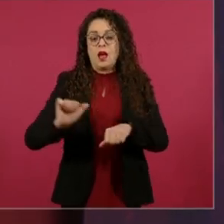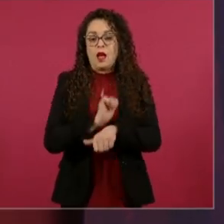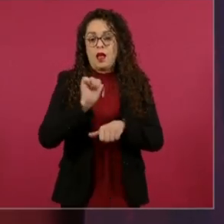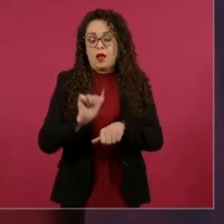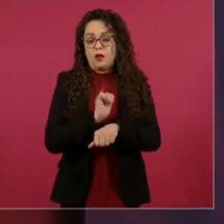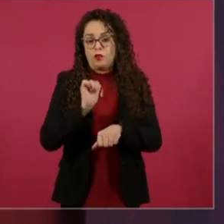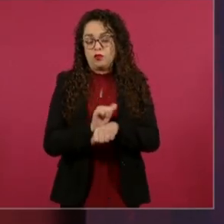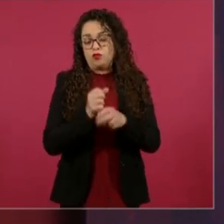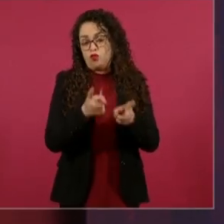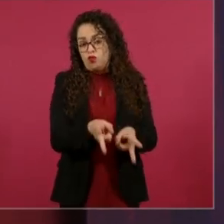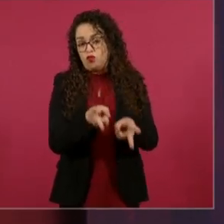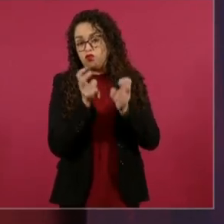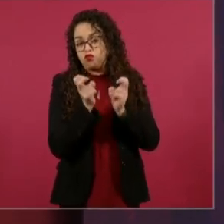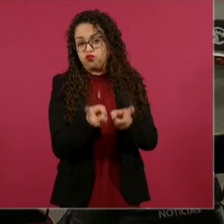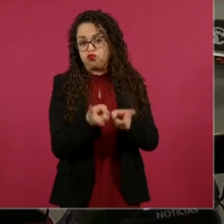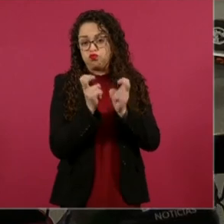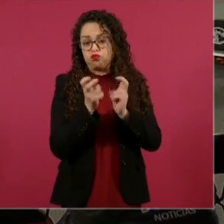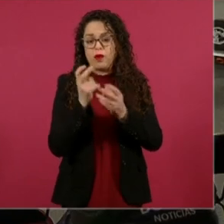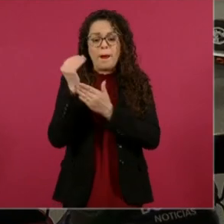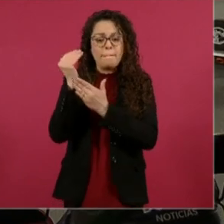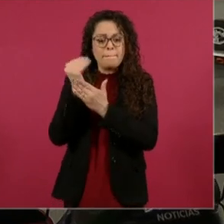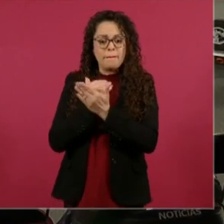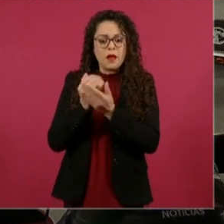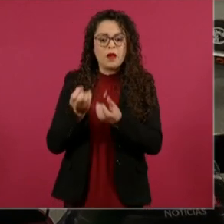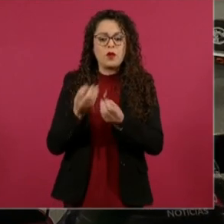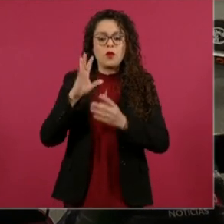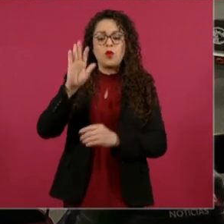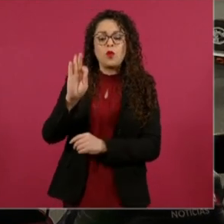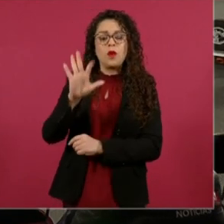automotor, se redujo